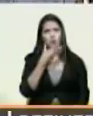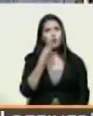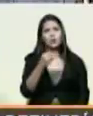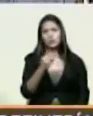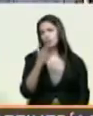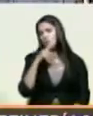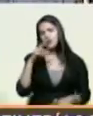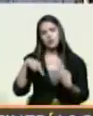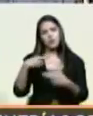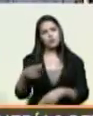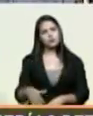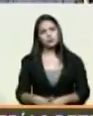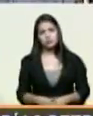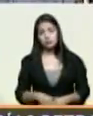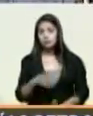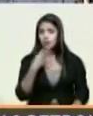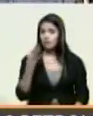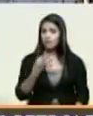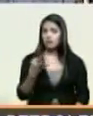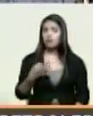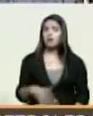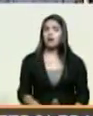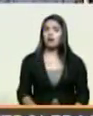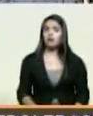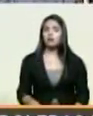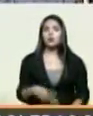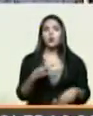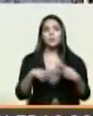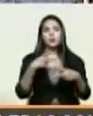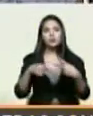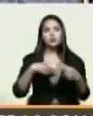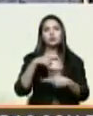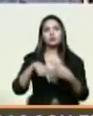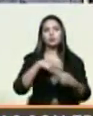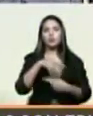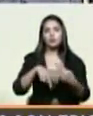revolución. Y es verdad, los procesos